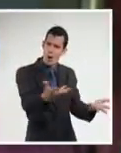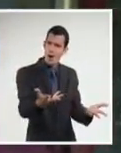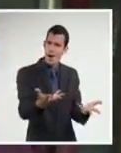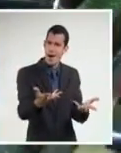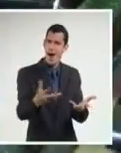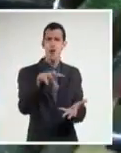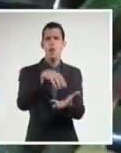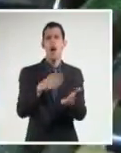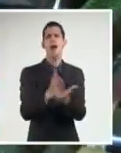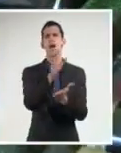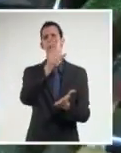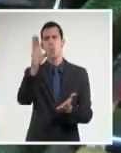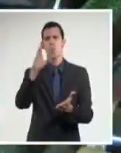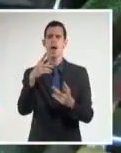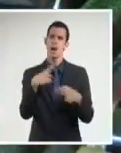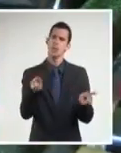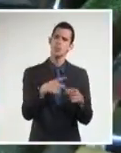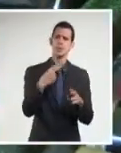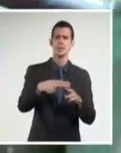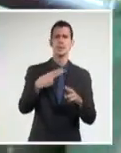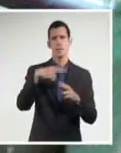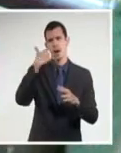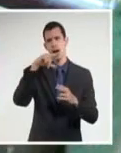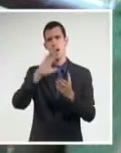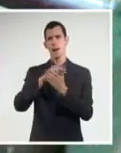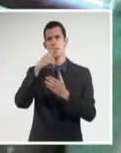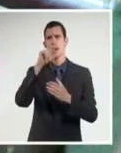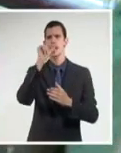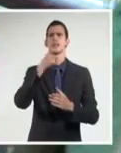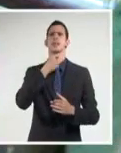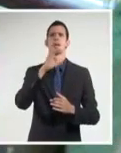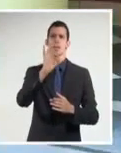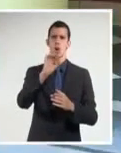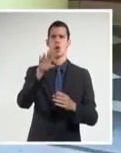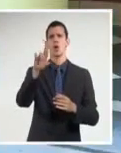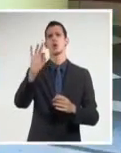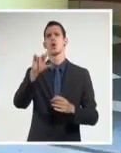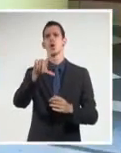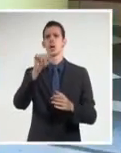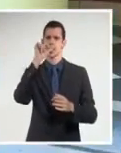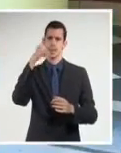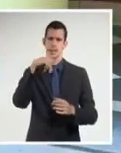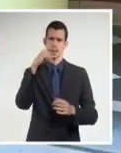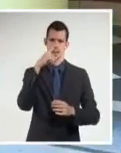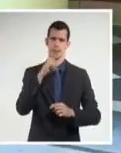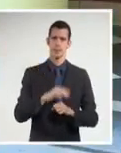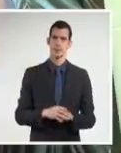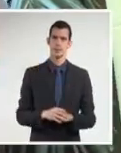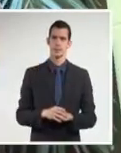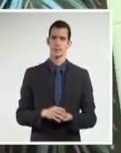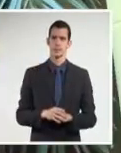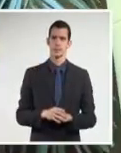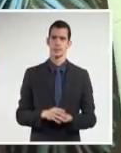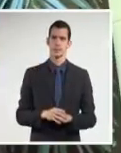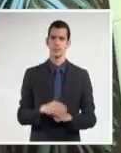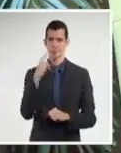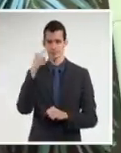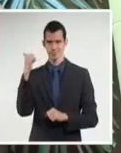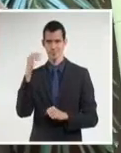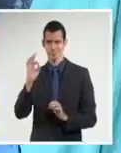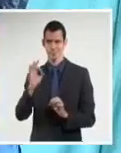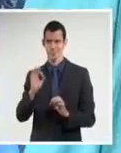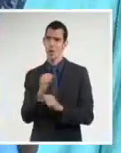roldán clarinetes flautas trompetas y tecnología para la enseñanza de la música figuran en el regalo a alumnos